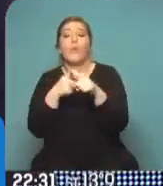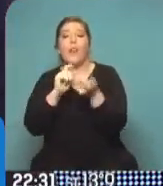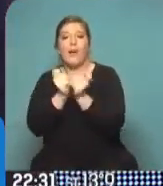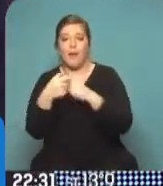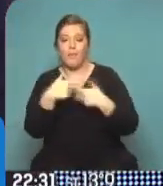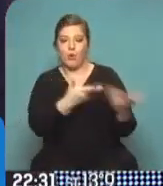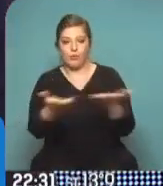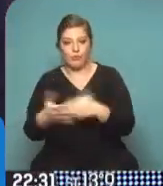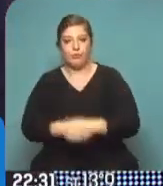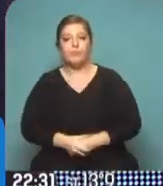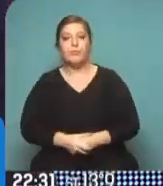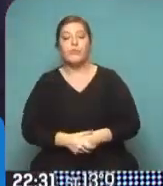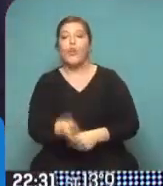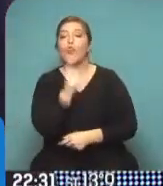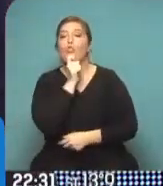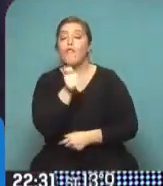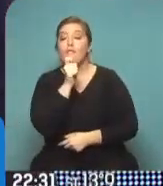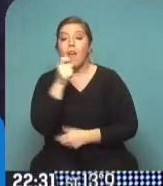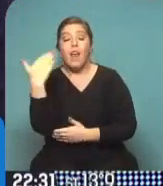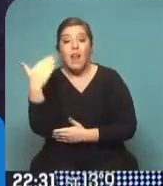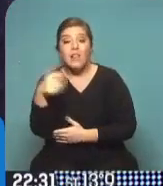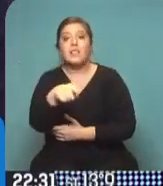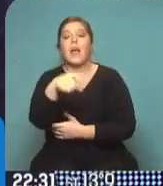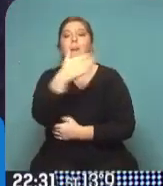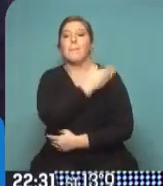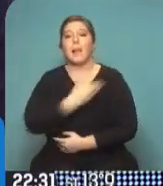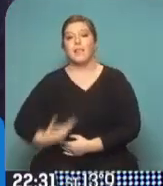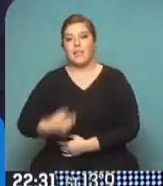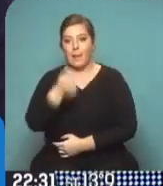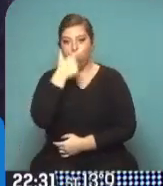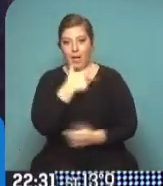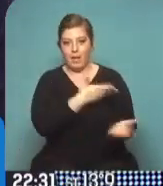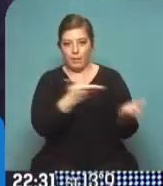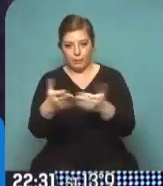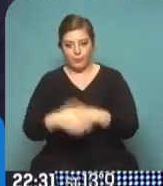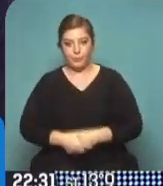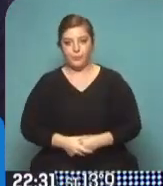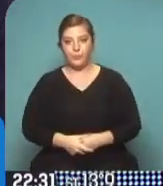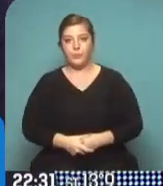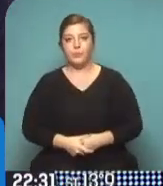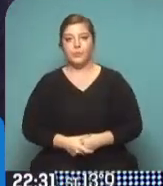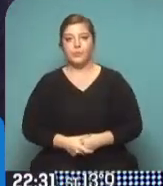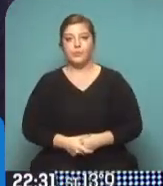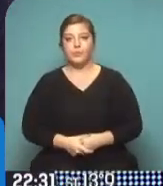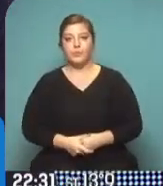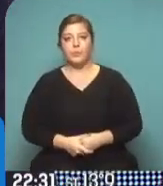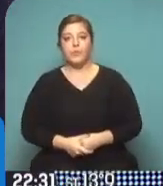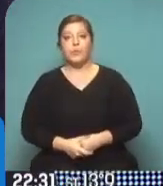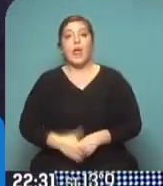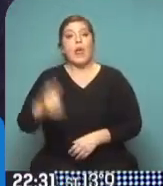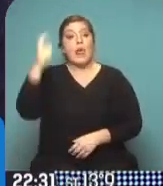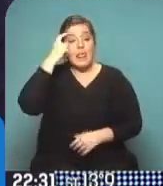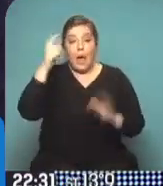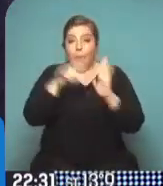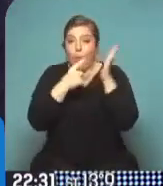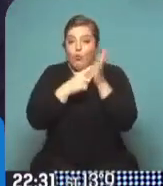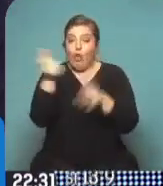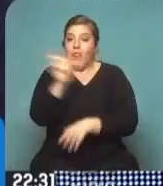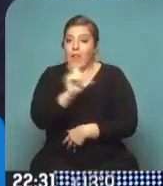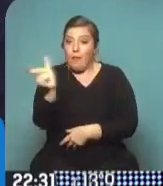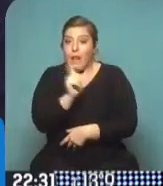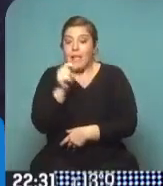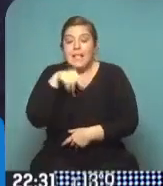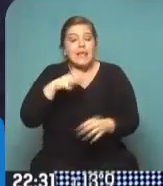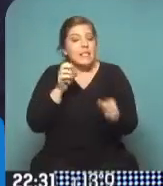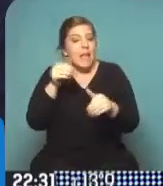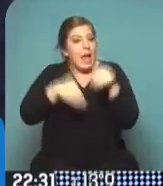mala elección para usted? Conferencia de prensa cuatro del presidente puntos de la Nación, de Mauricio Macri, lo escuchamos. ¿Siete puntos? ¿Diez puntos? Más de 10 puntos. Más de 10 puntos de